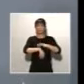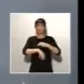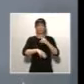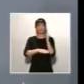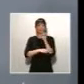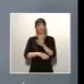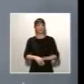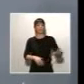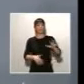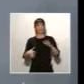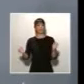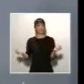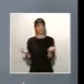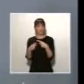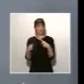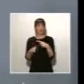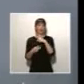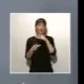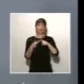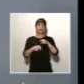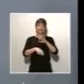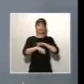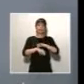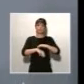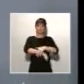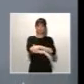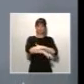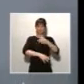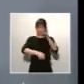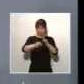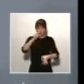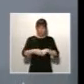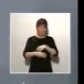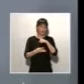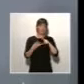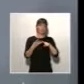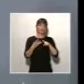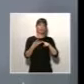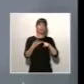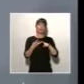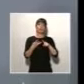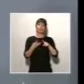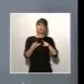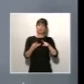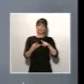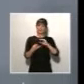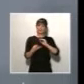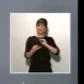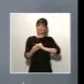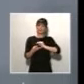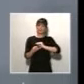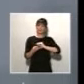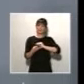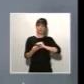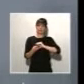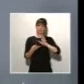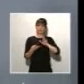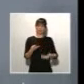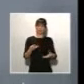Seguridad Social, médicos del Ministerio de Justicia, también un importante colectivo, que son